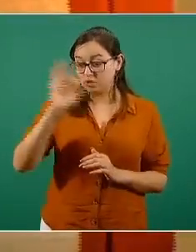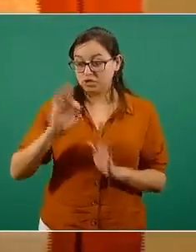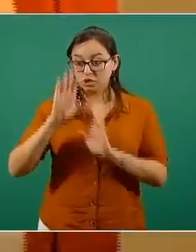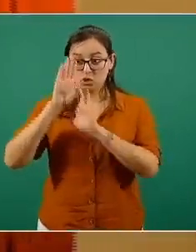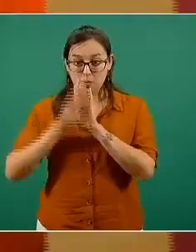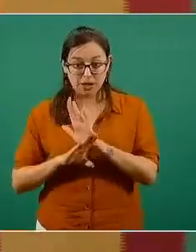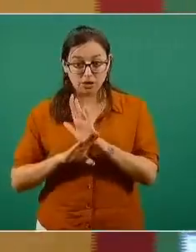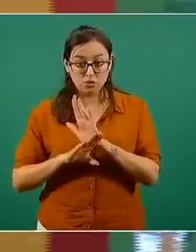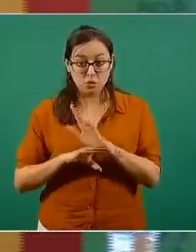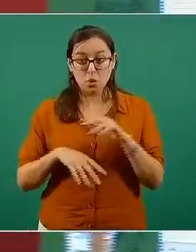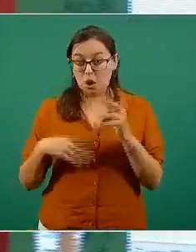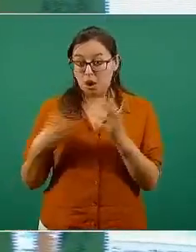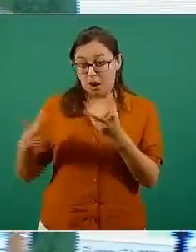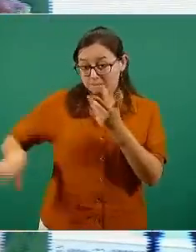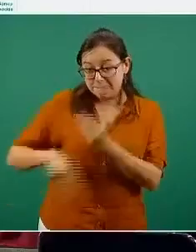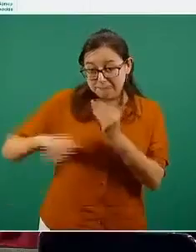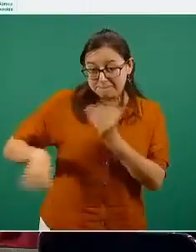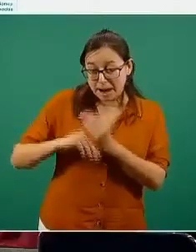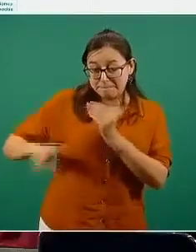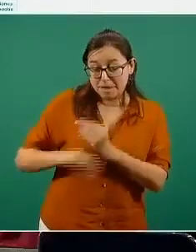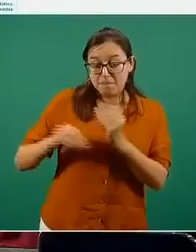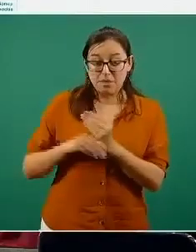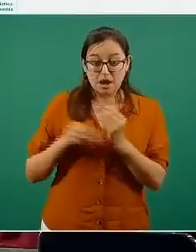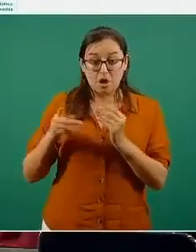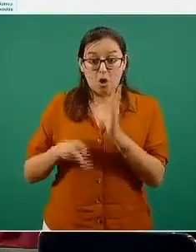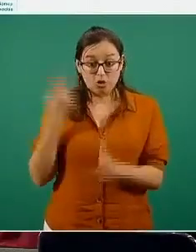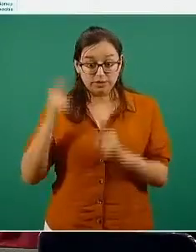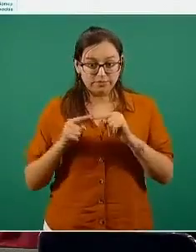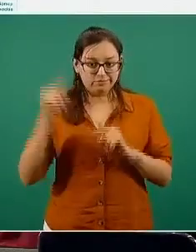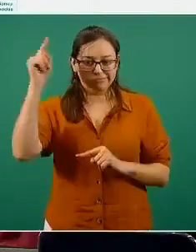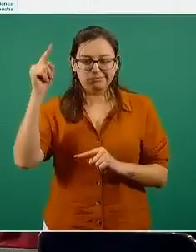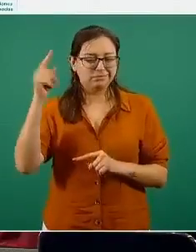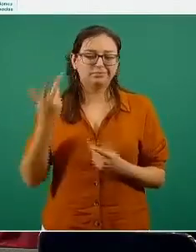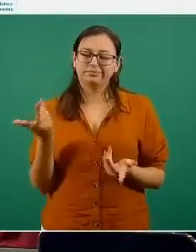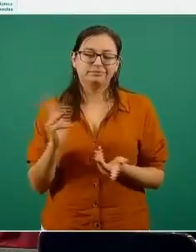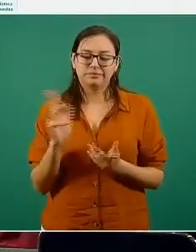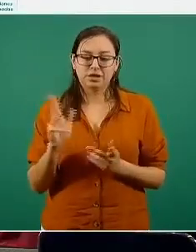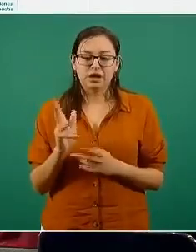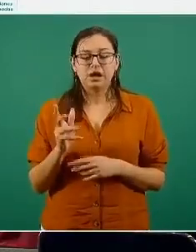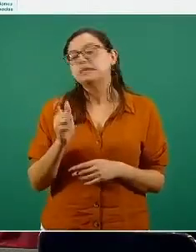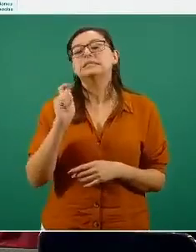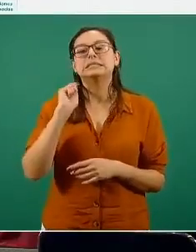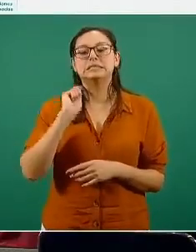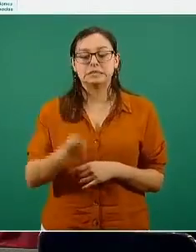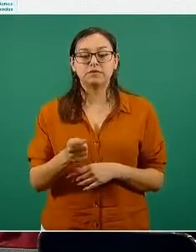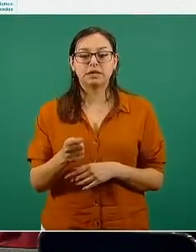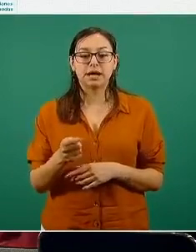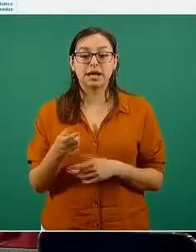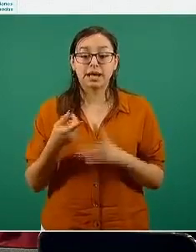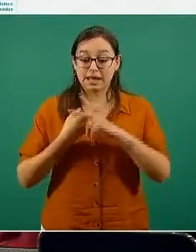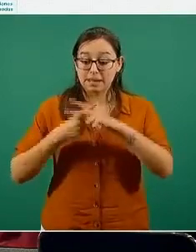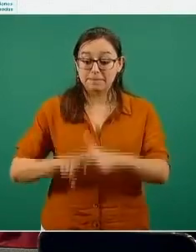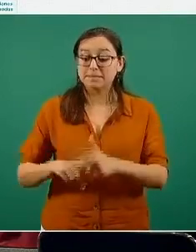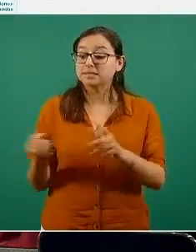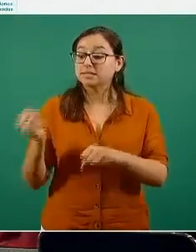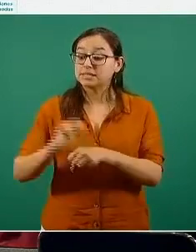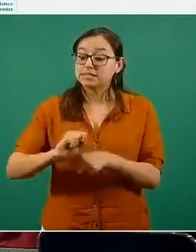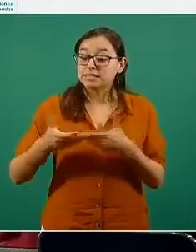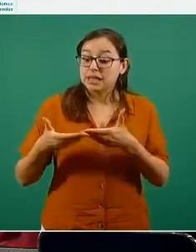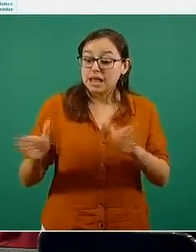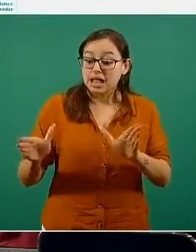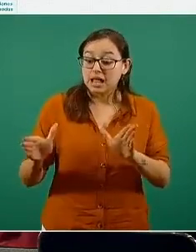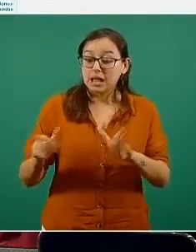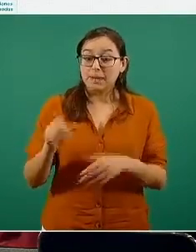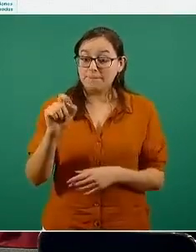para revertir esta tendencia, por lo que la apertura de un 20% de descenso en la semana que